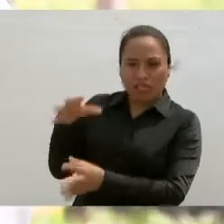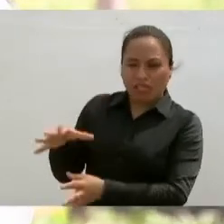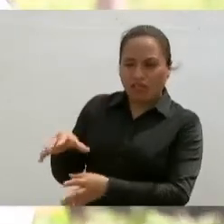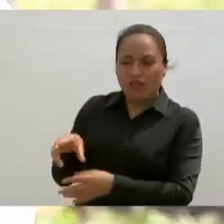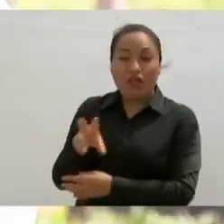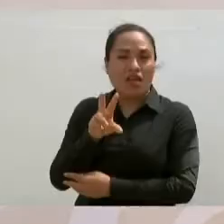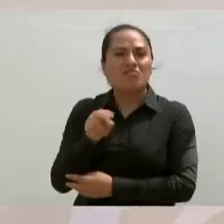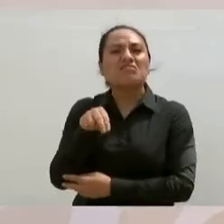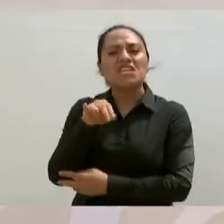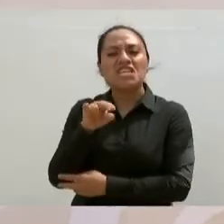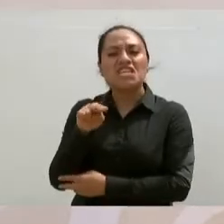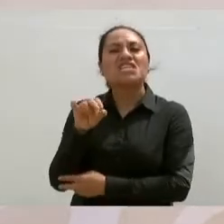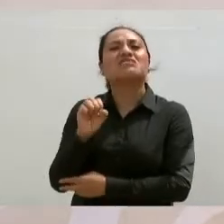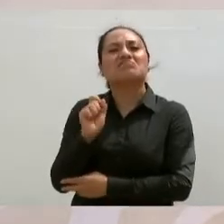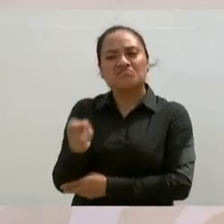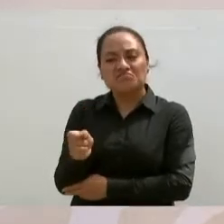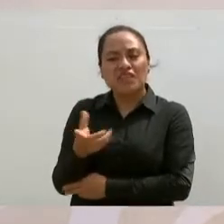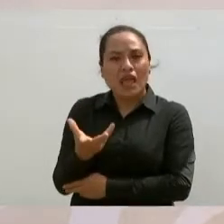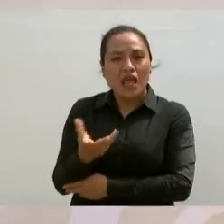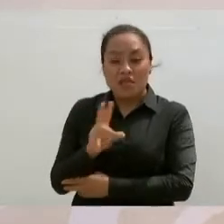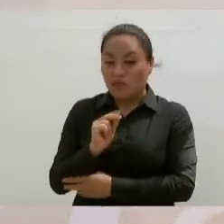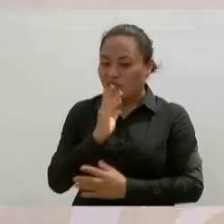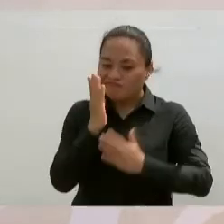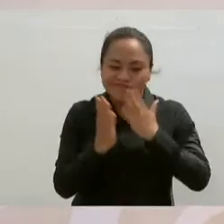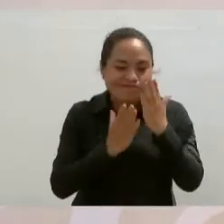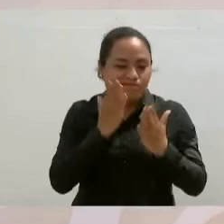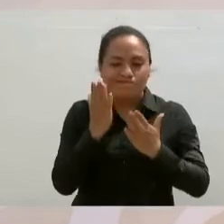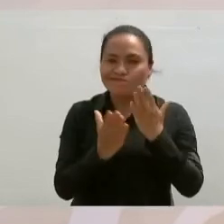que ni estudian ni trabajan, decían.